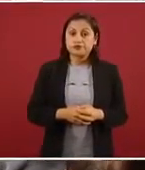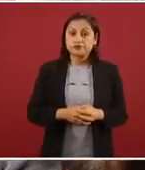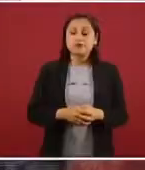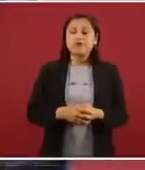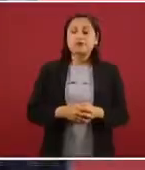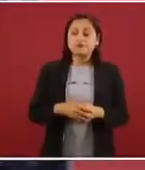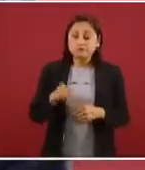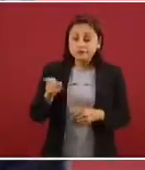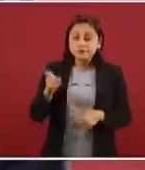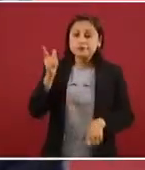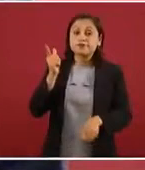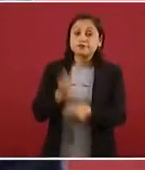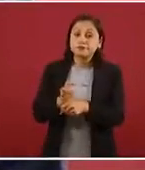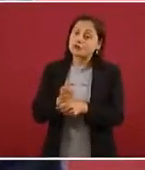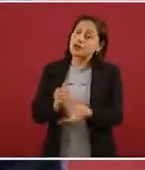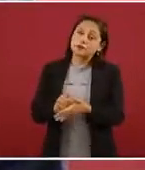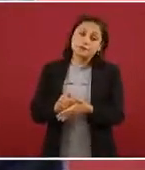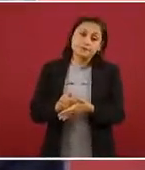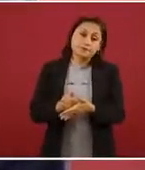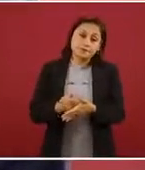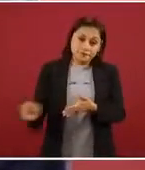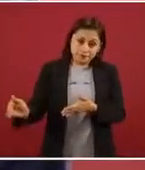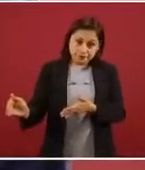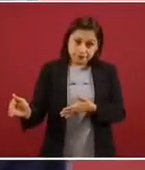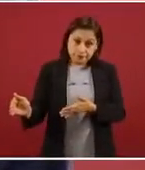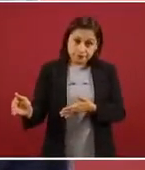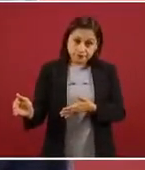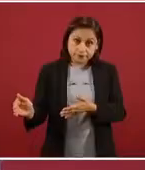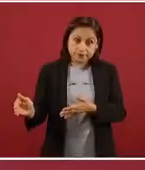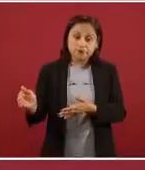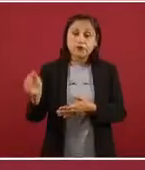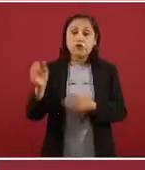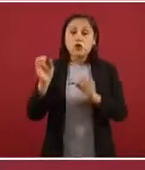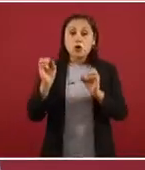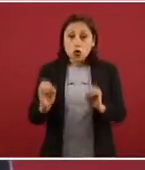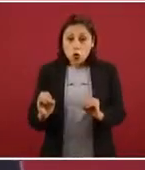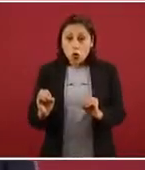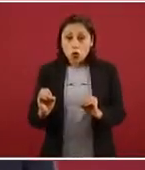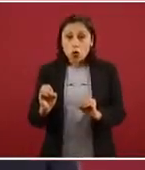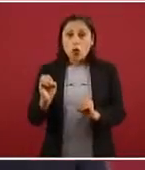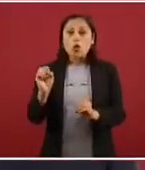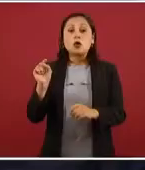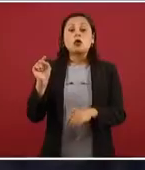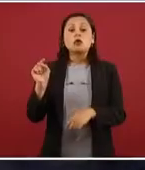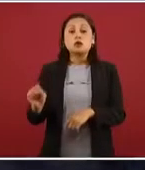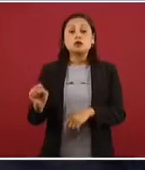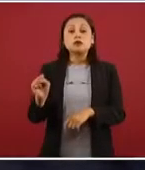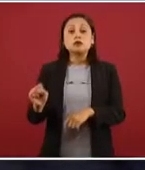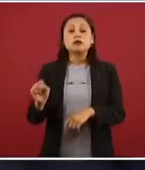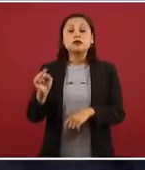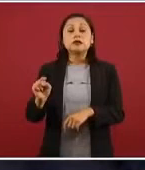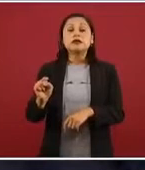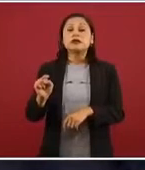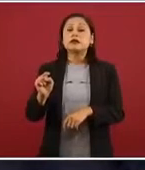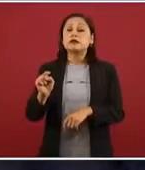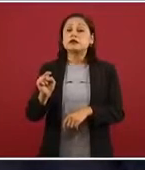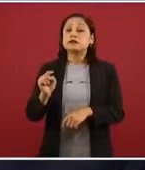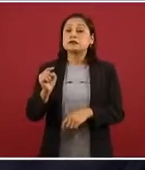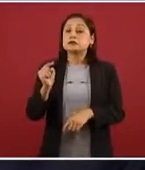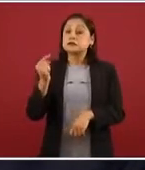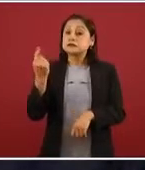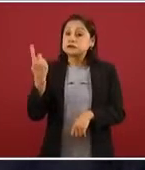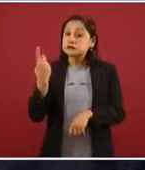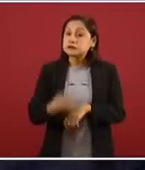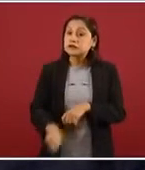retira, y si comete un delito, porque ya el fraude electoral